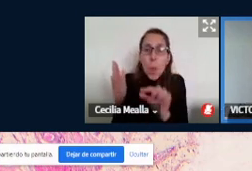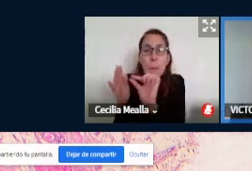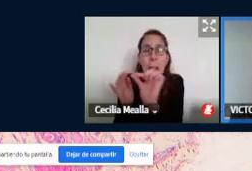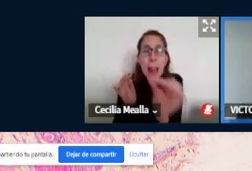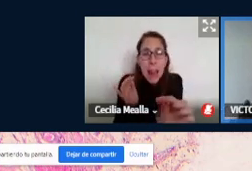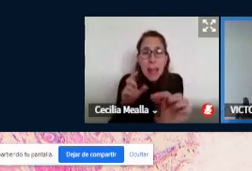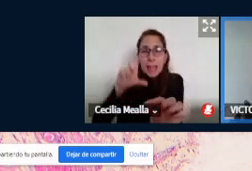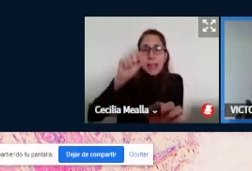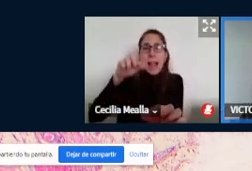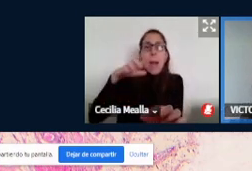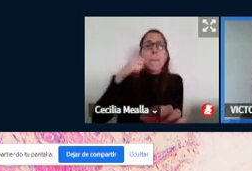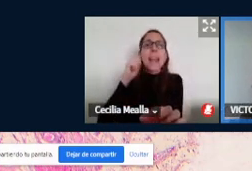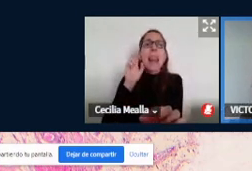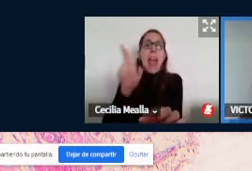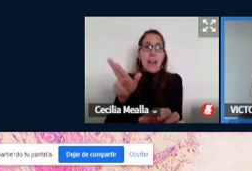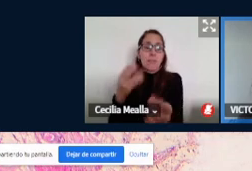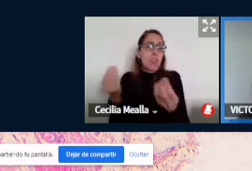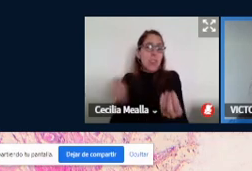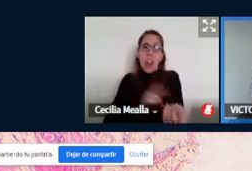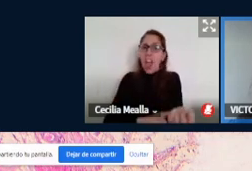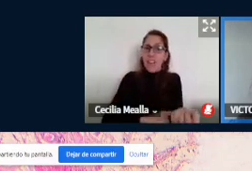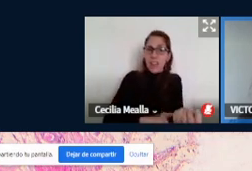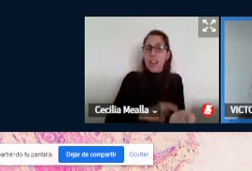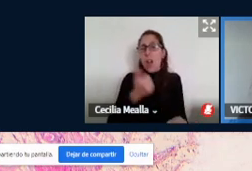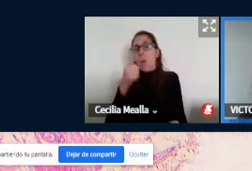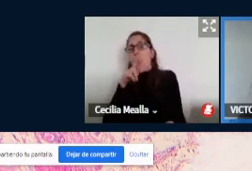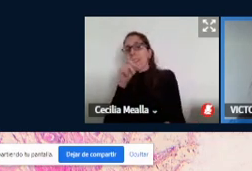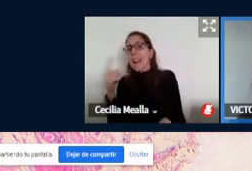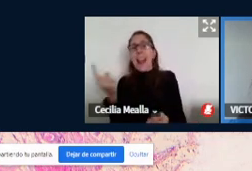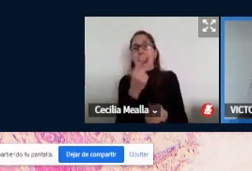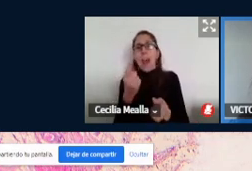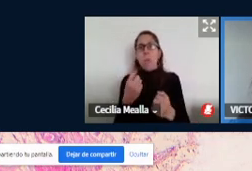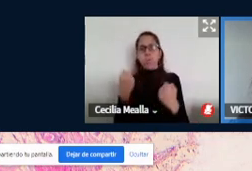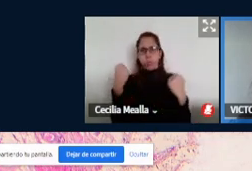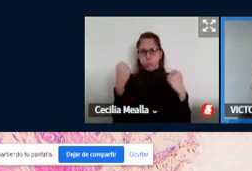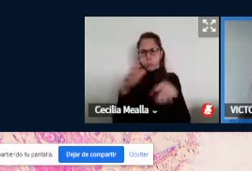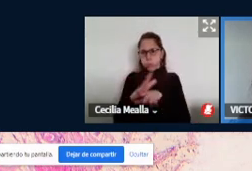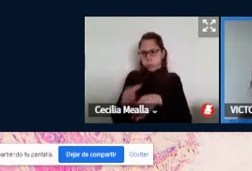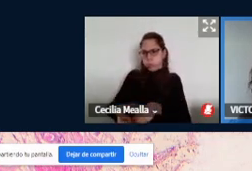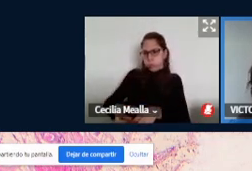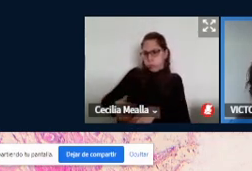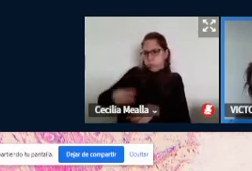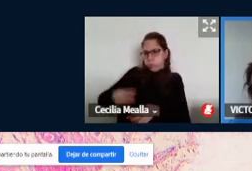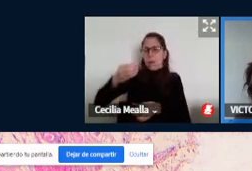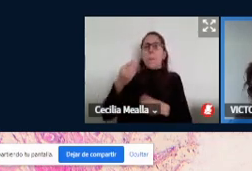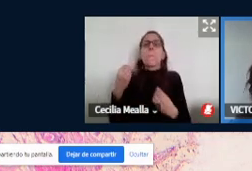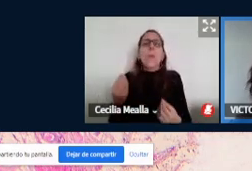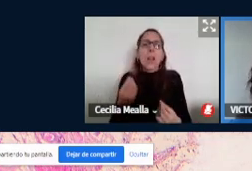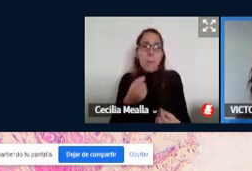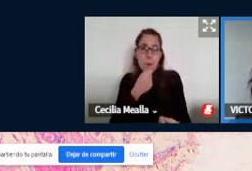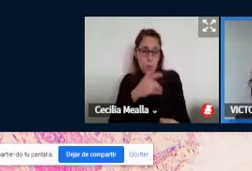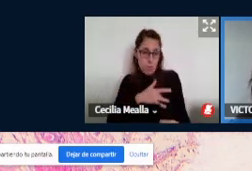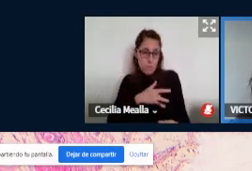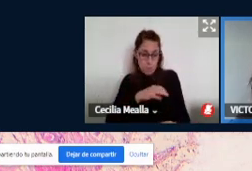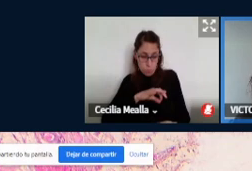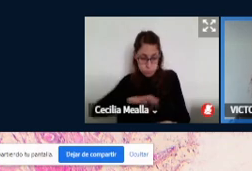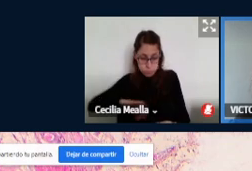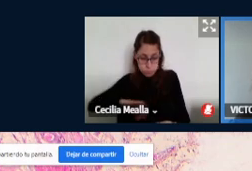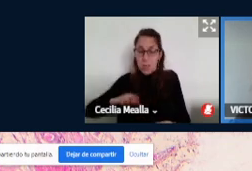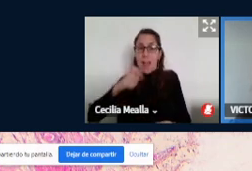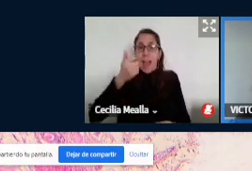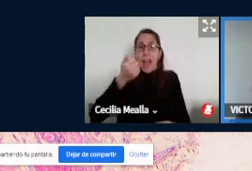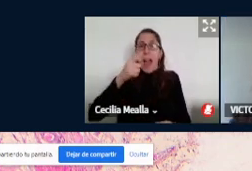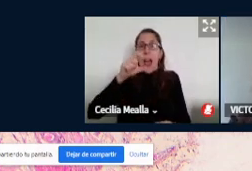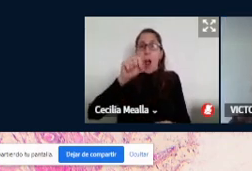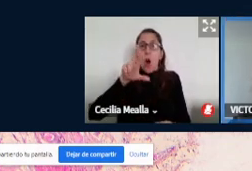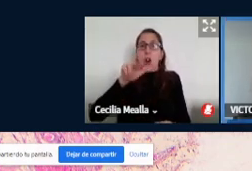ramificarse se va haciendo más chiquita, porque, a ver, una aorta con el calibre que tiene la aorta no puede entrar directamente